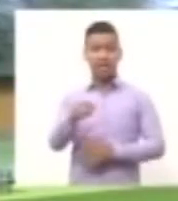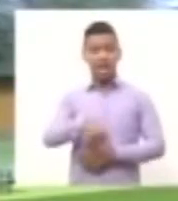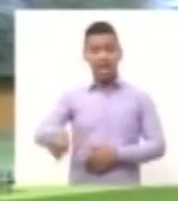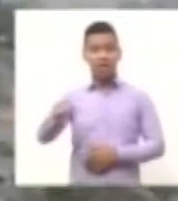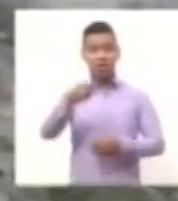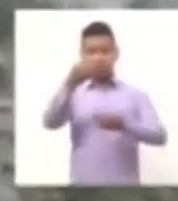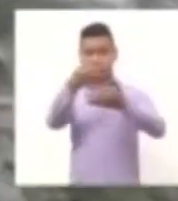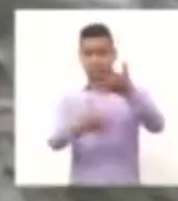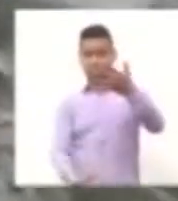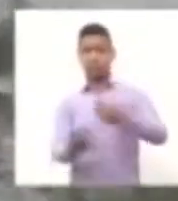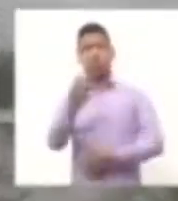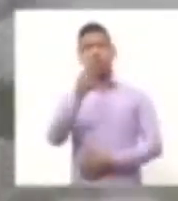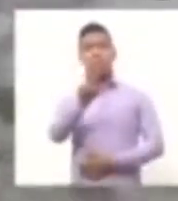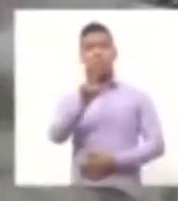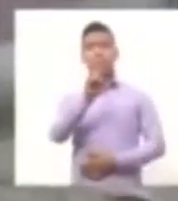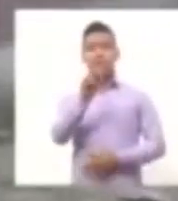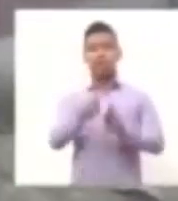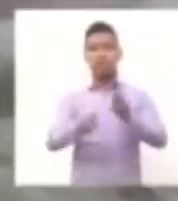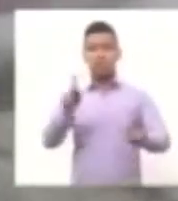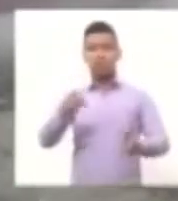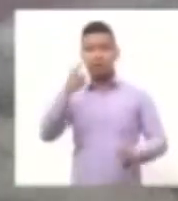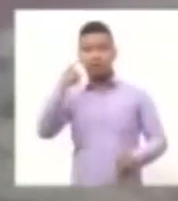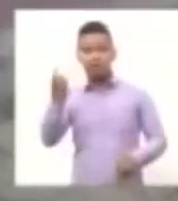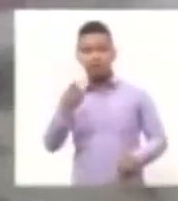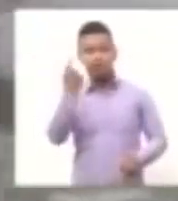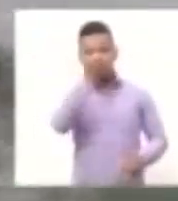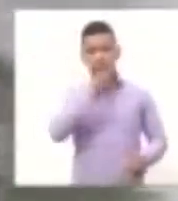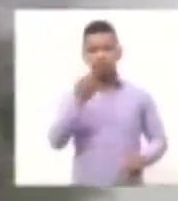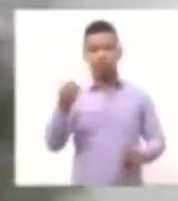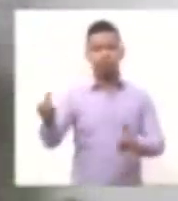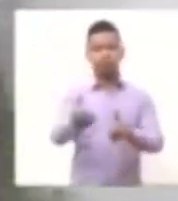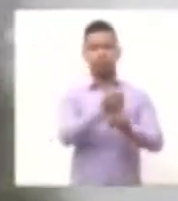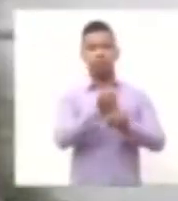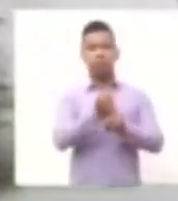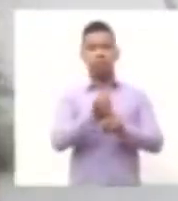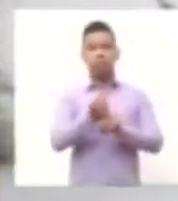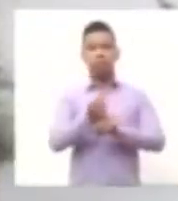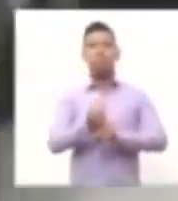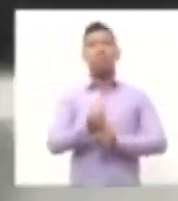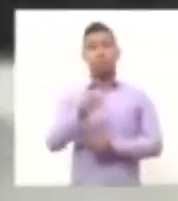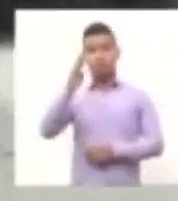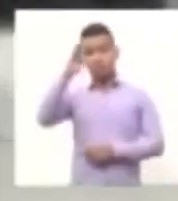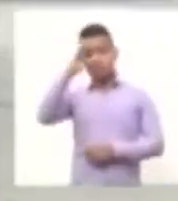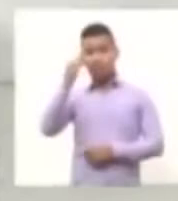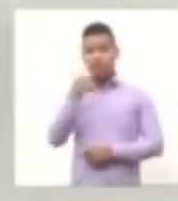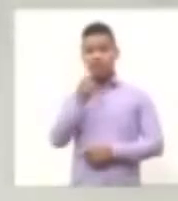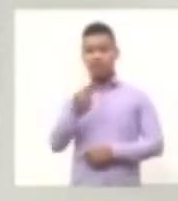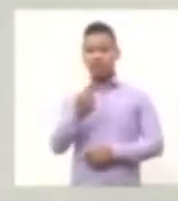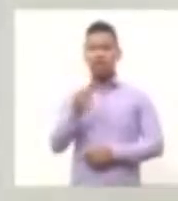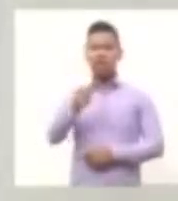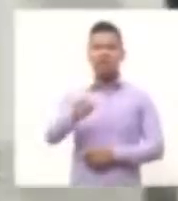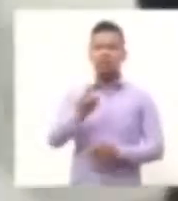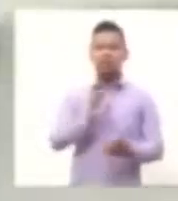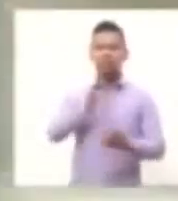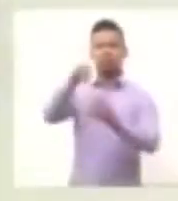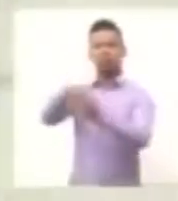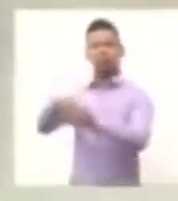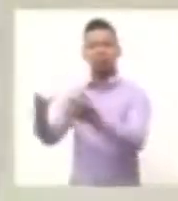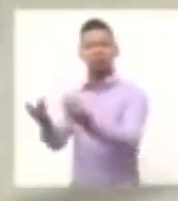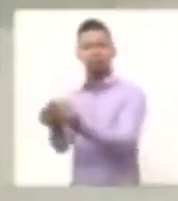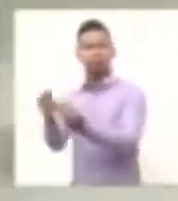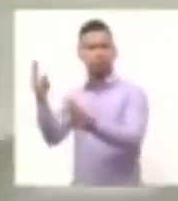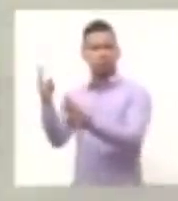buscados. Ante la salida de más de 200 delincuentes de las cárceles que, según la policía, estarían al servicio de bandas delincuenciales dedicadas